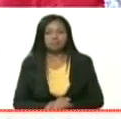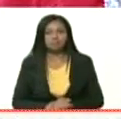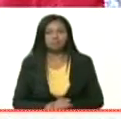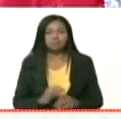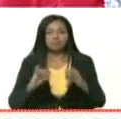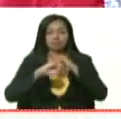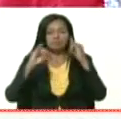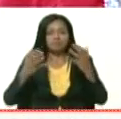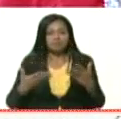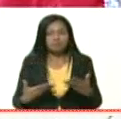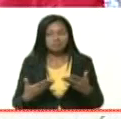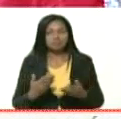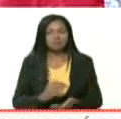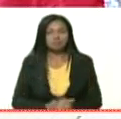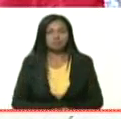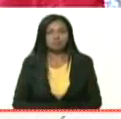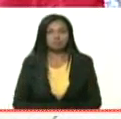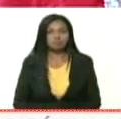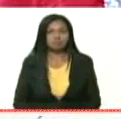felicidad.